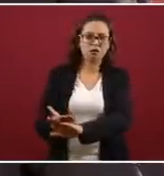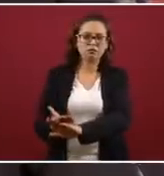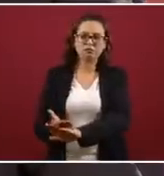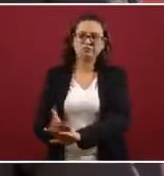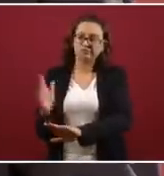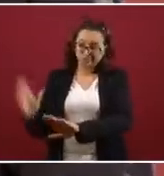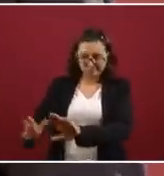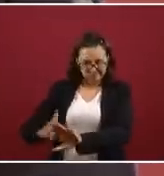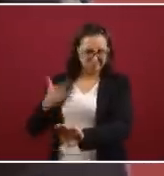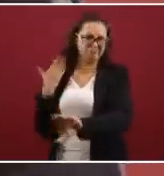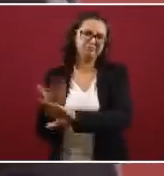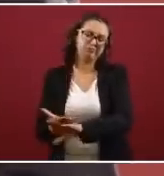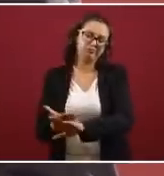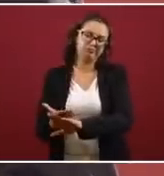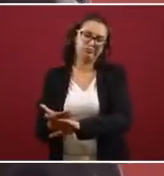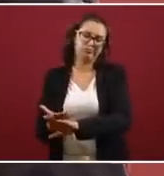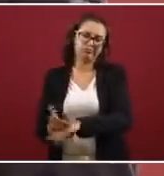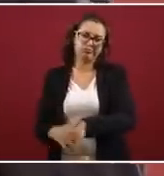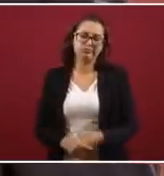les va